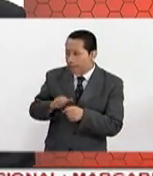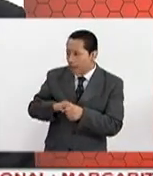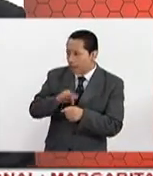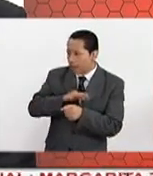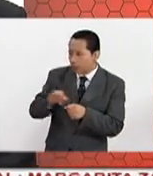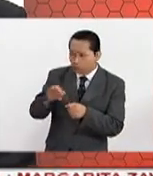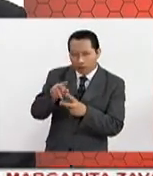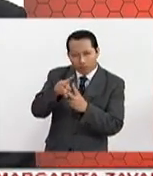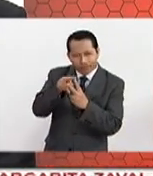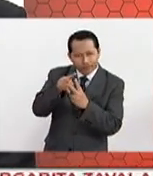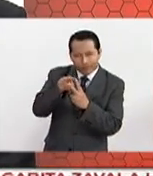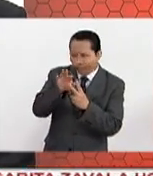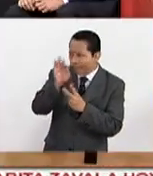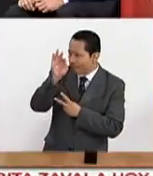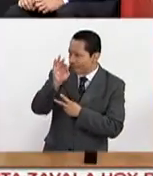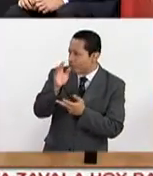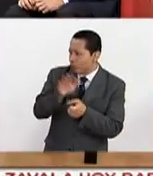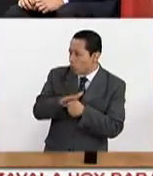llegar?